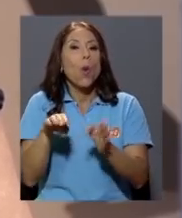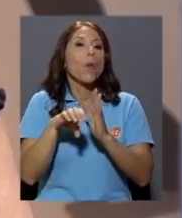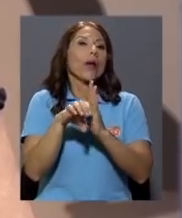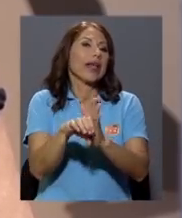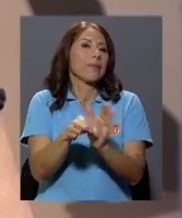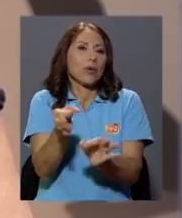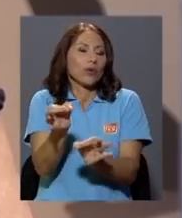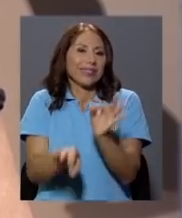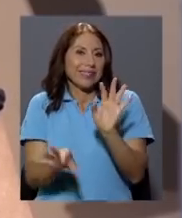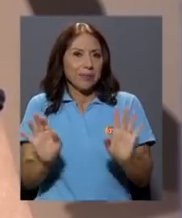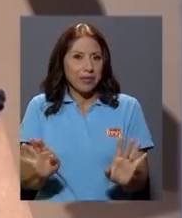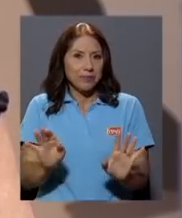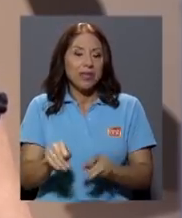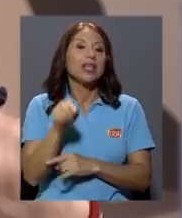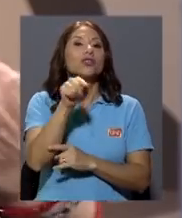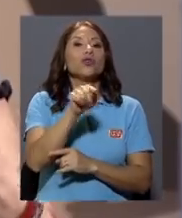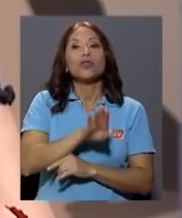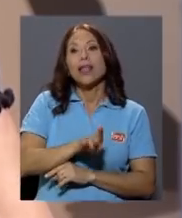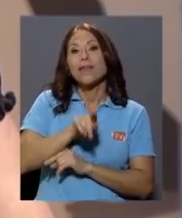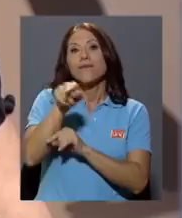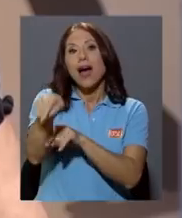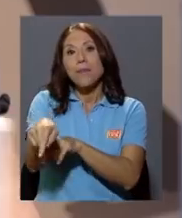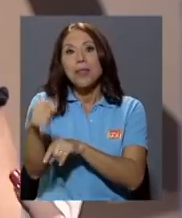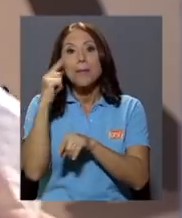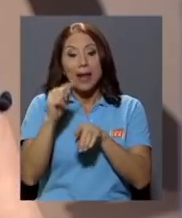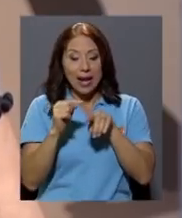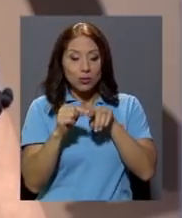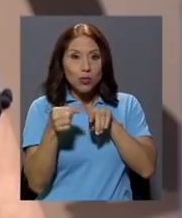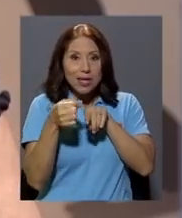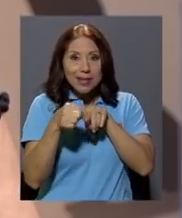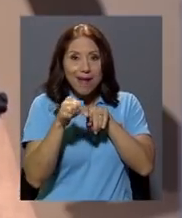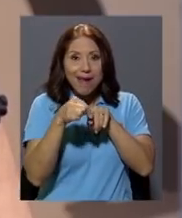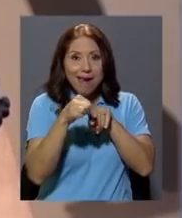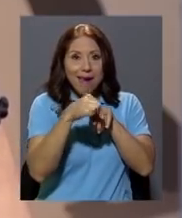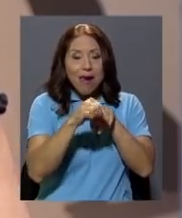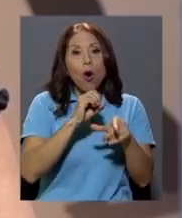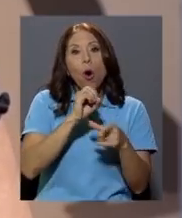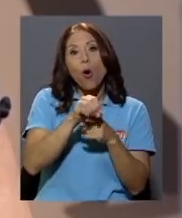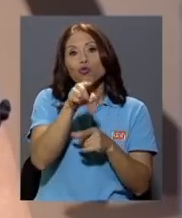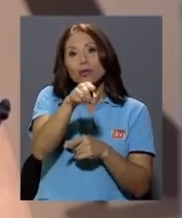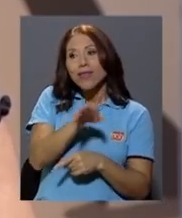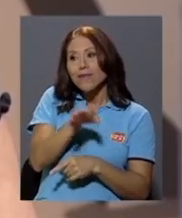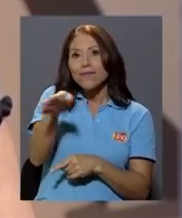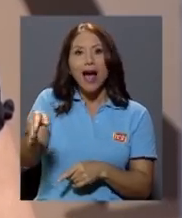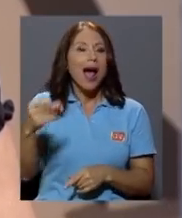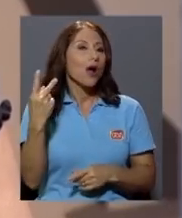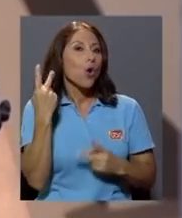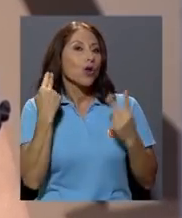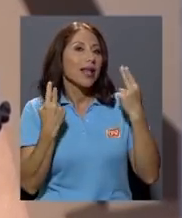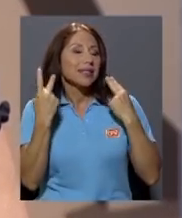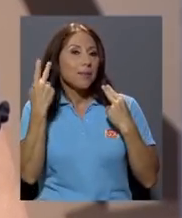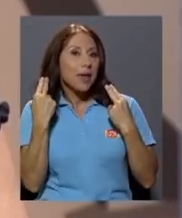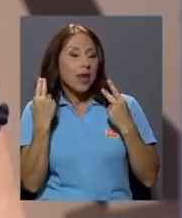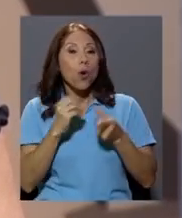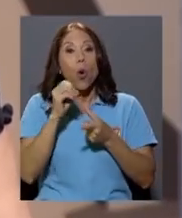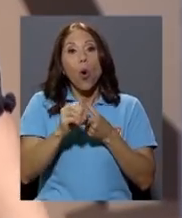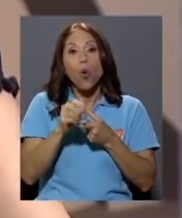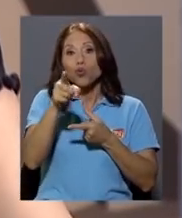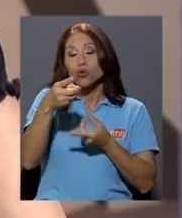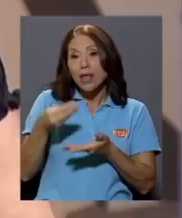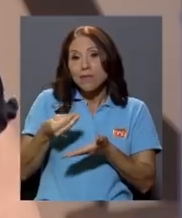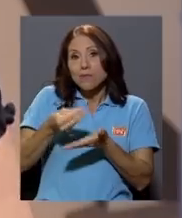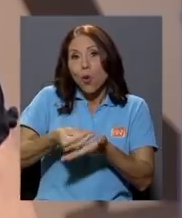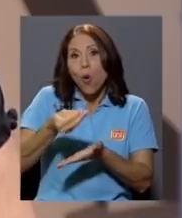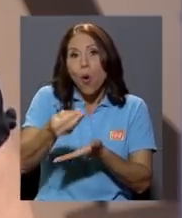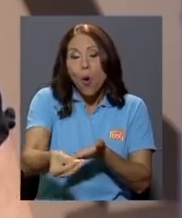Por ejemplo, muy simple, si usted se va a pintar las uñas, si se va a cortar el pelo, la adquisición de alimentos que